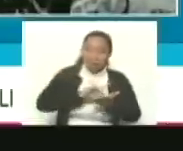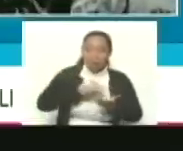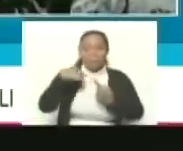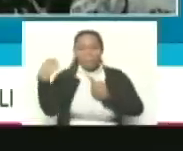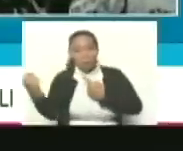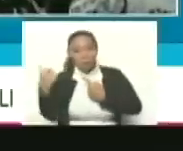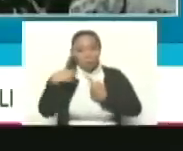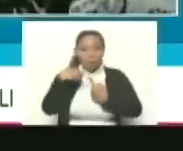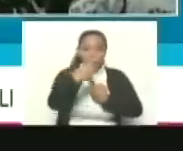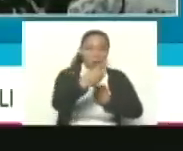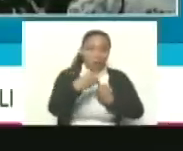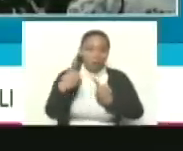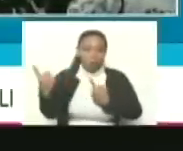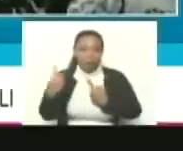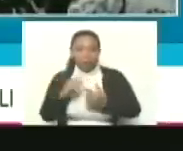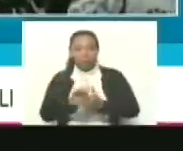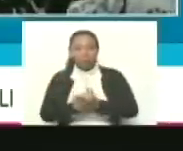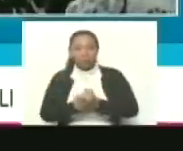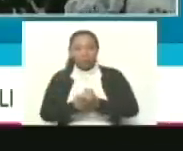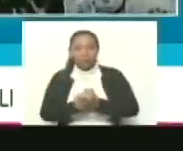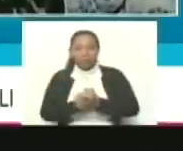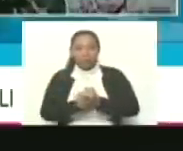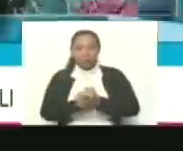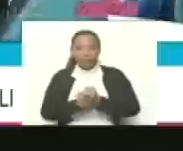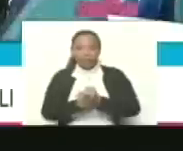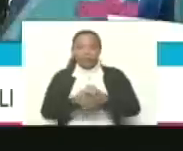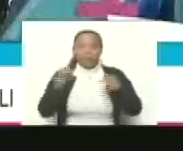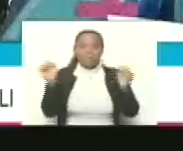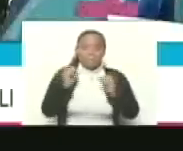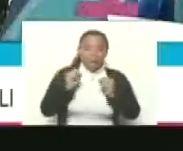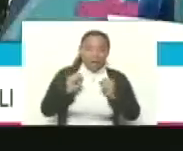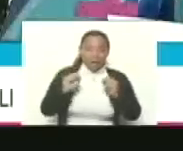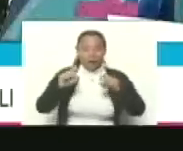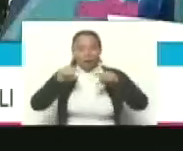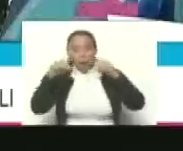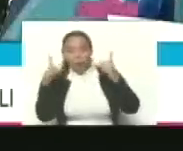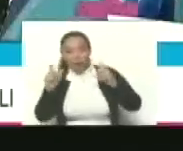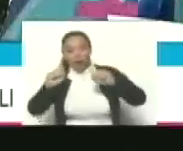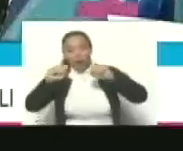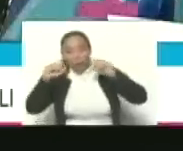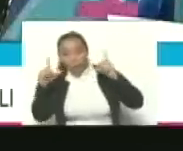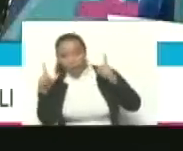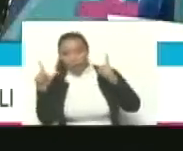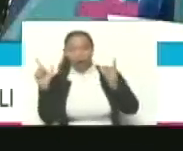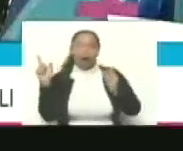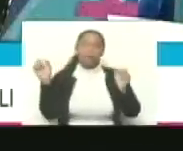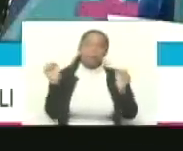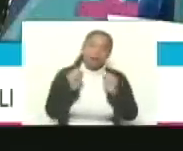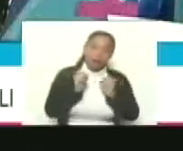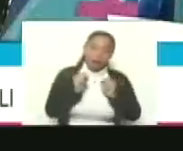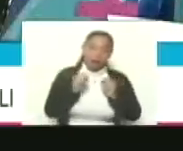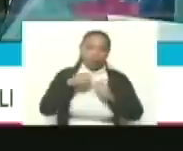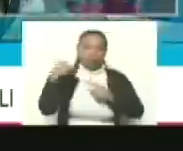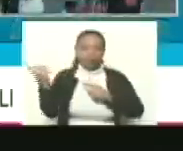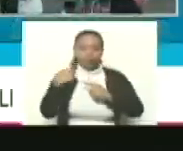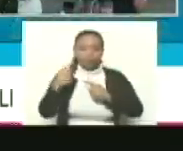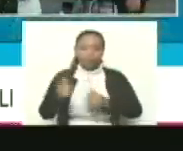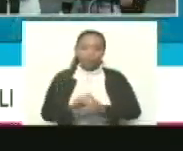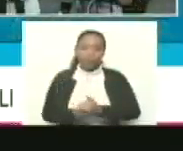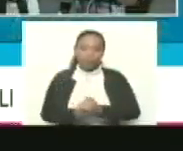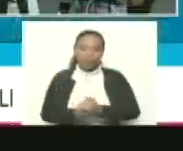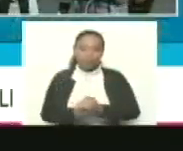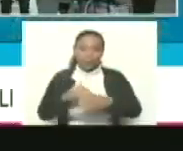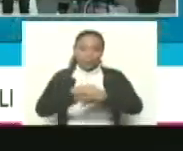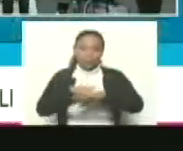llegando de Mérida a Maiquetía, Maiquetía a Mérida, con un plan hermosísimo que activamos el ministro